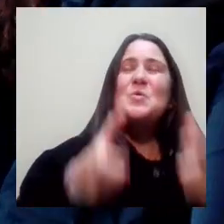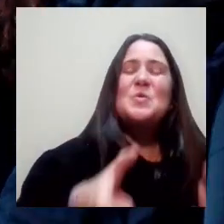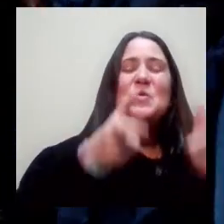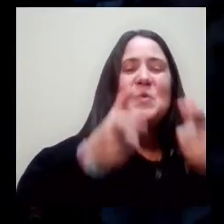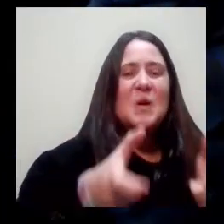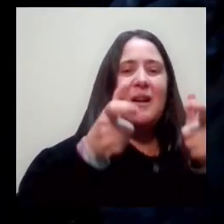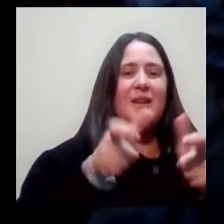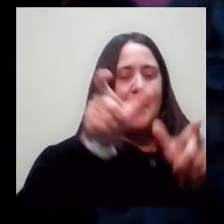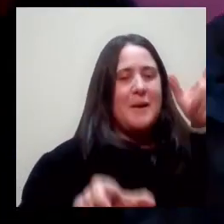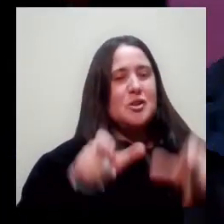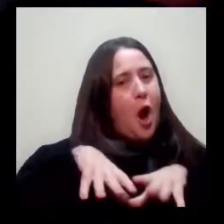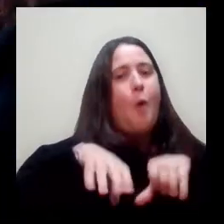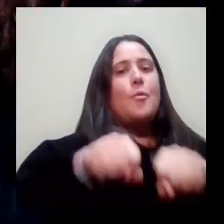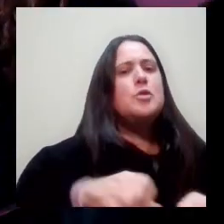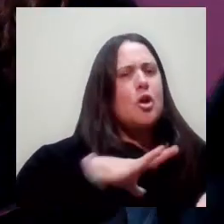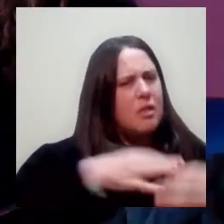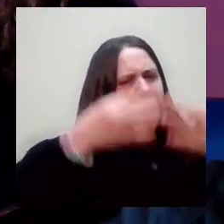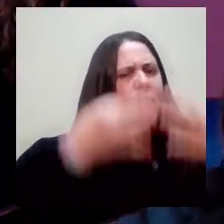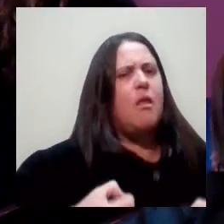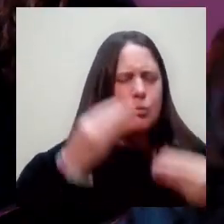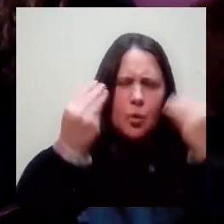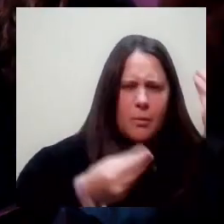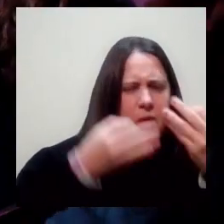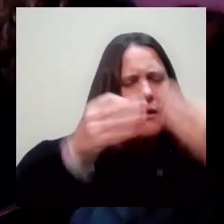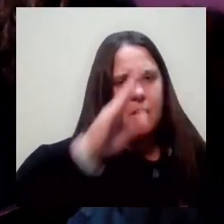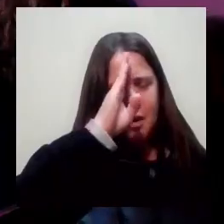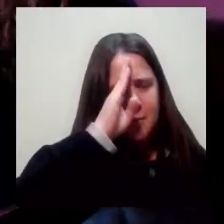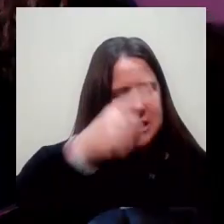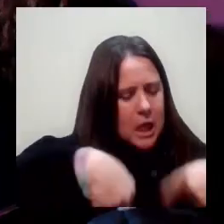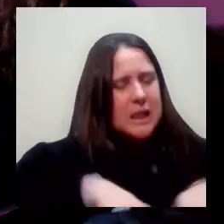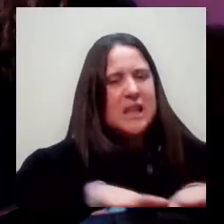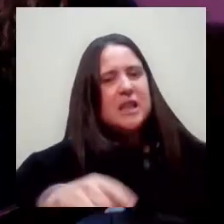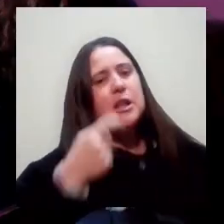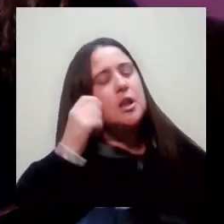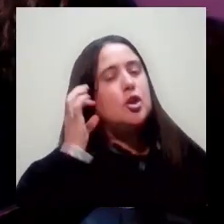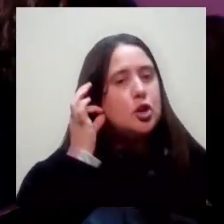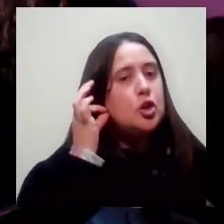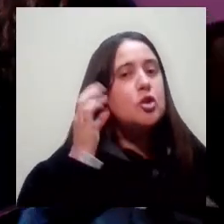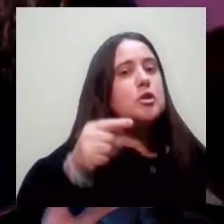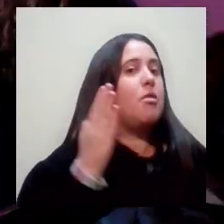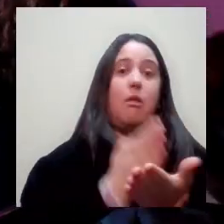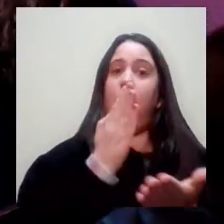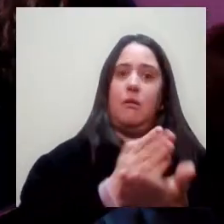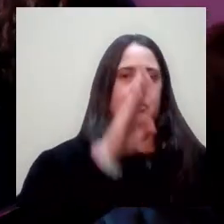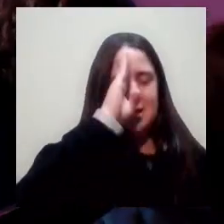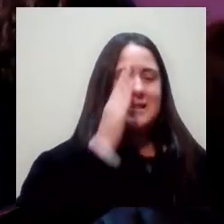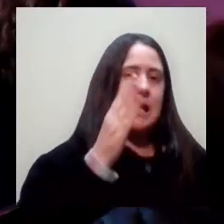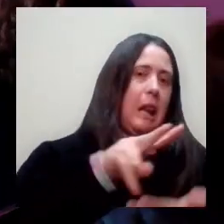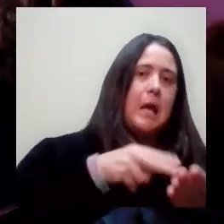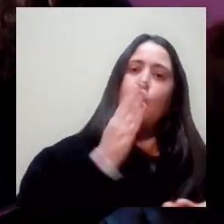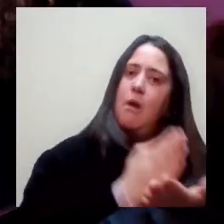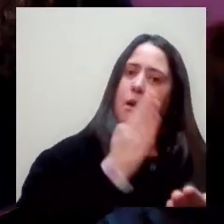personas comprometidas, realmente preocupadas por los aprendizajes de nuestros chiquilines, que es un derecho el aprendizaje de la lectura. Así que muchas